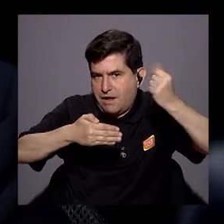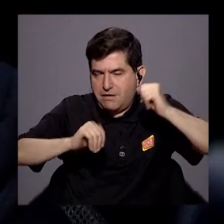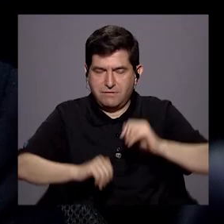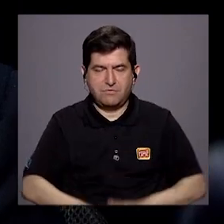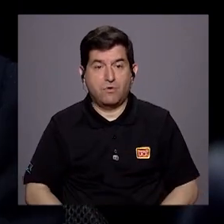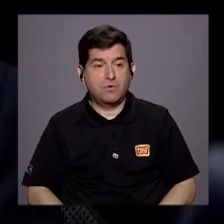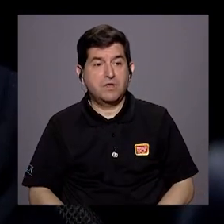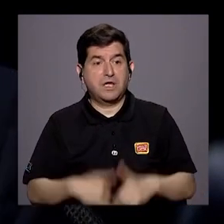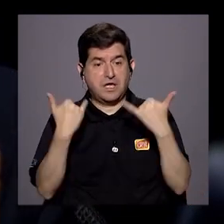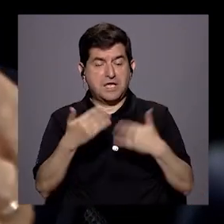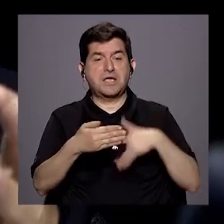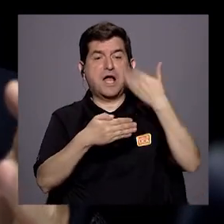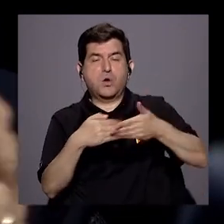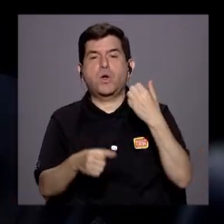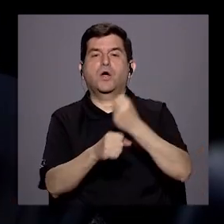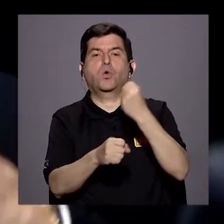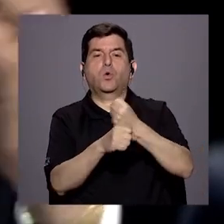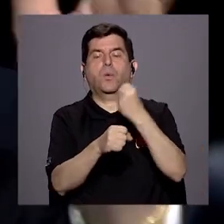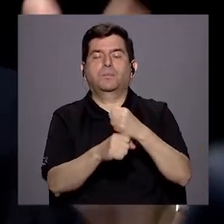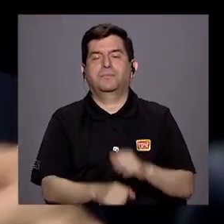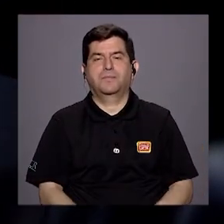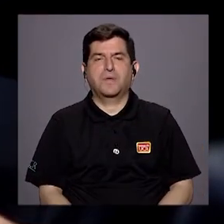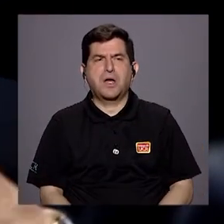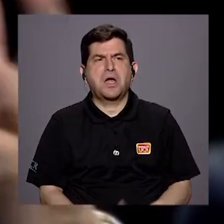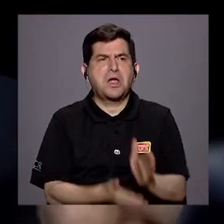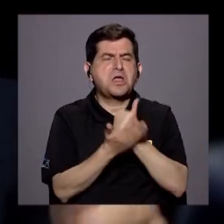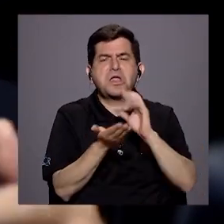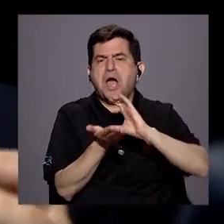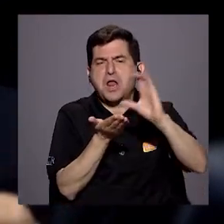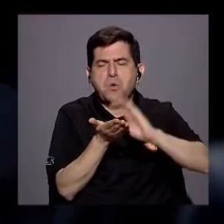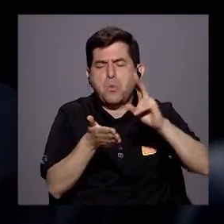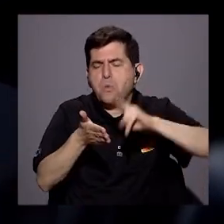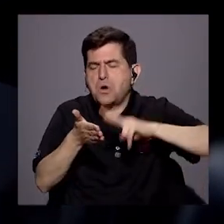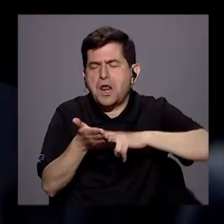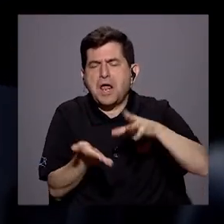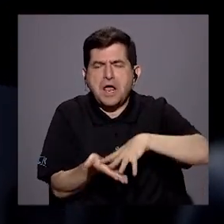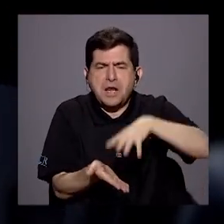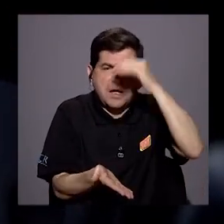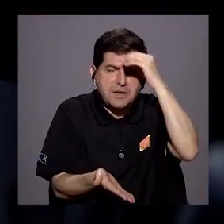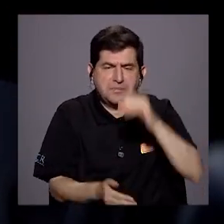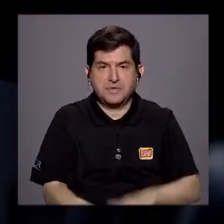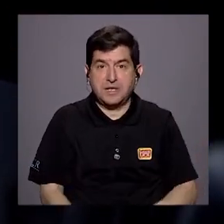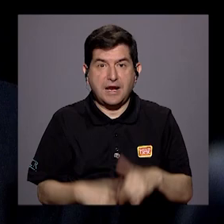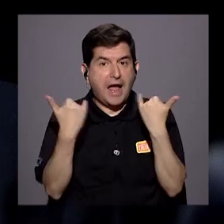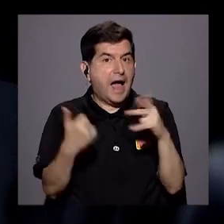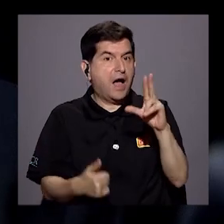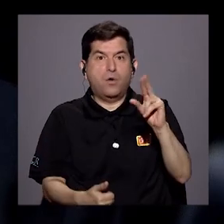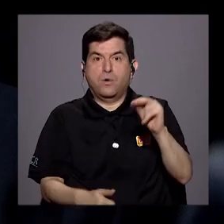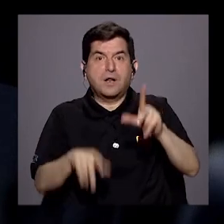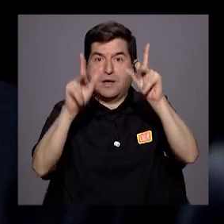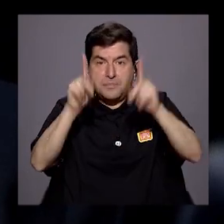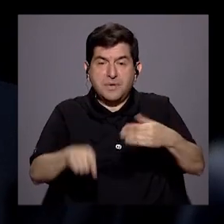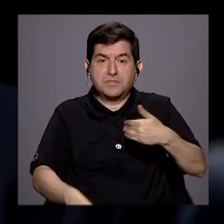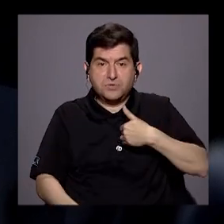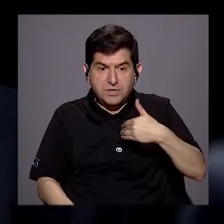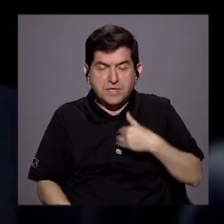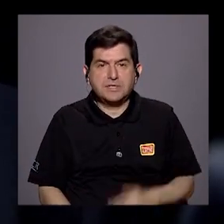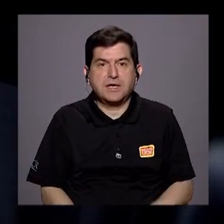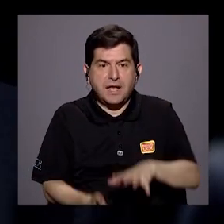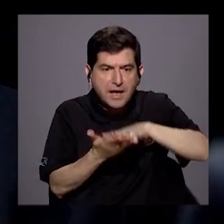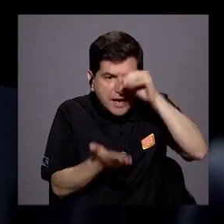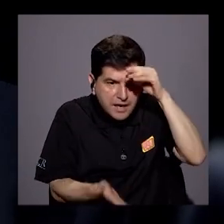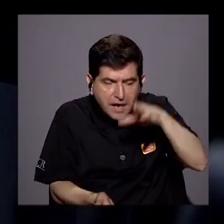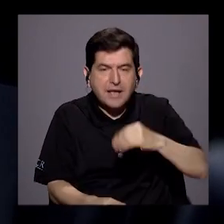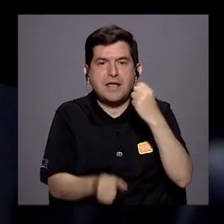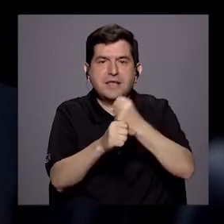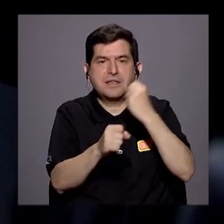después ya ha trabajado y está si algún cursillo leía algo aprendí algo no ahora ya no ahora la gente va a tener que estar aprendiendo